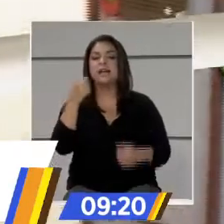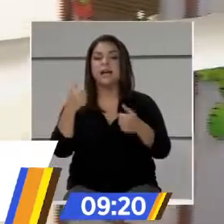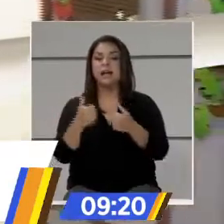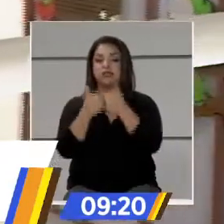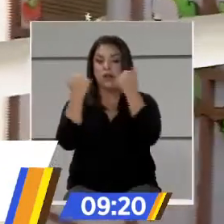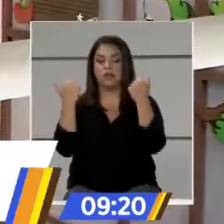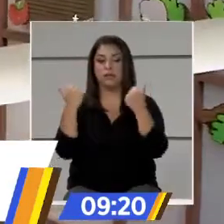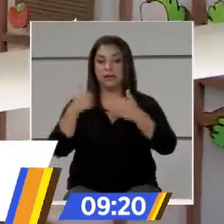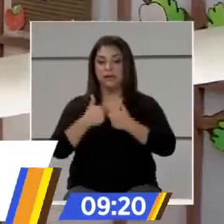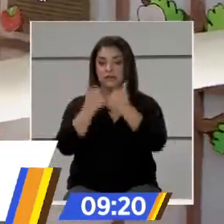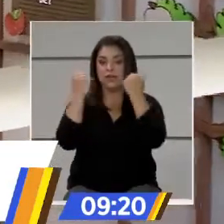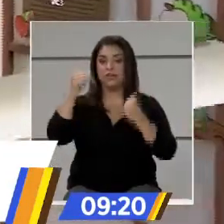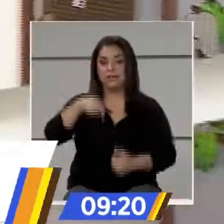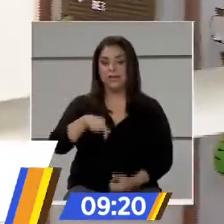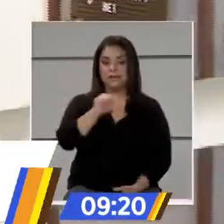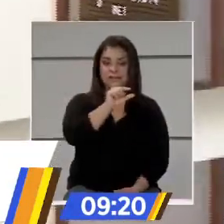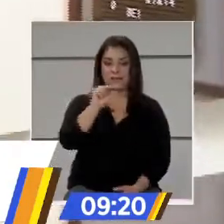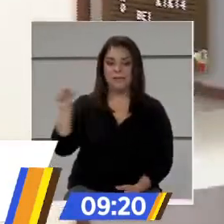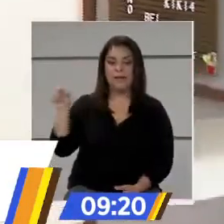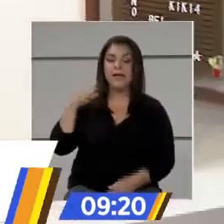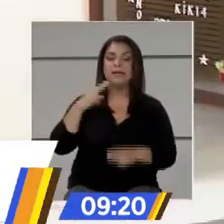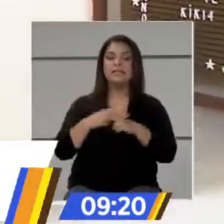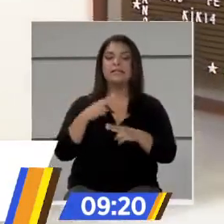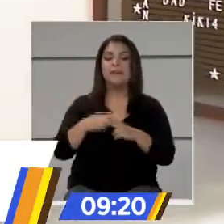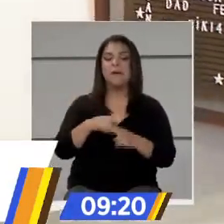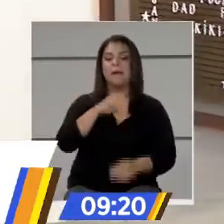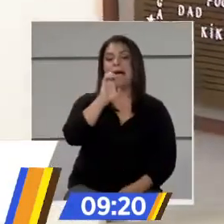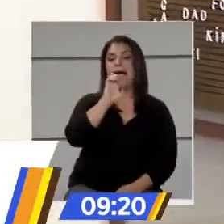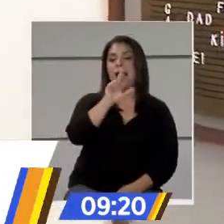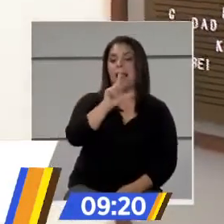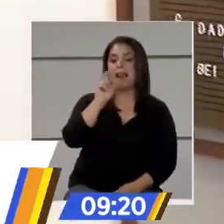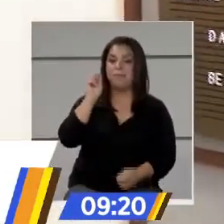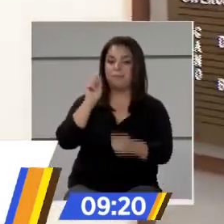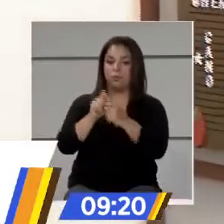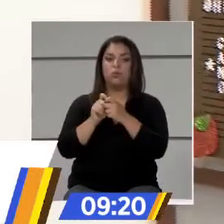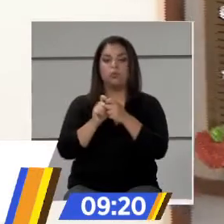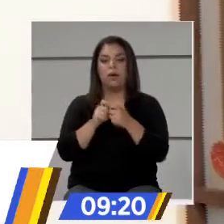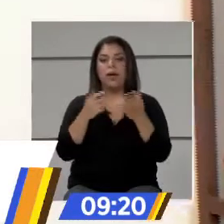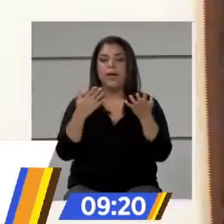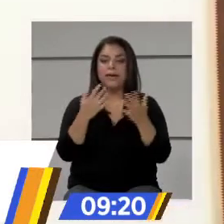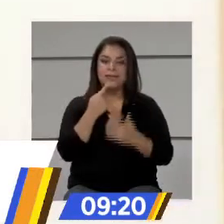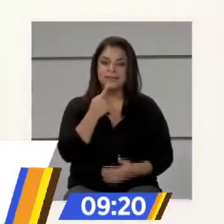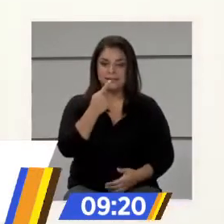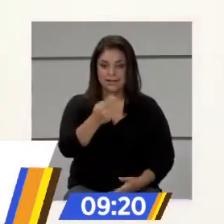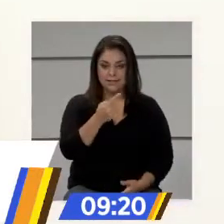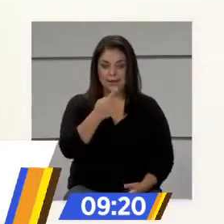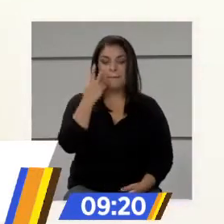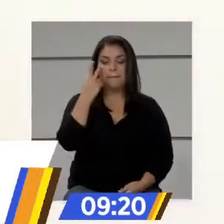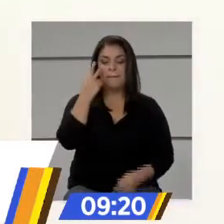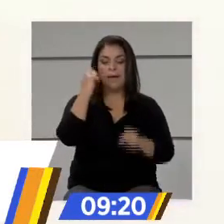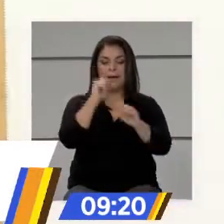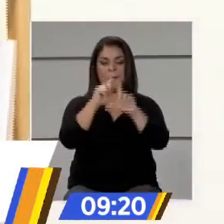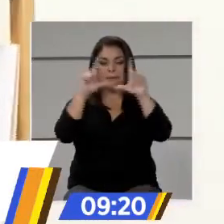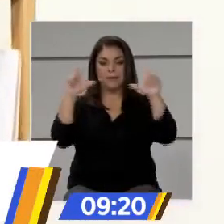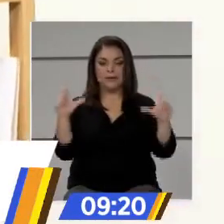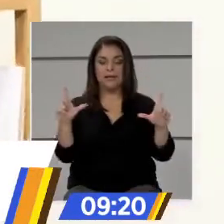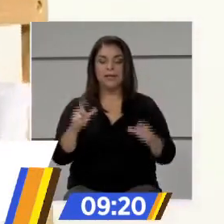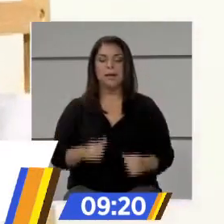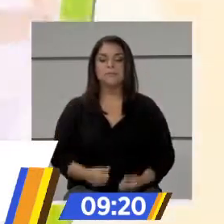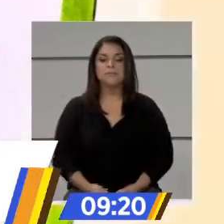esta semana se llama El Punto. ¿Y qué dice? Vamos a ver si podemos poner también el reto en pantalla, si no